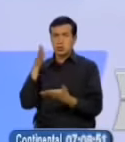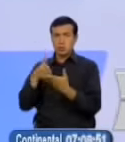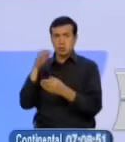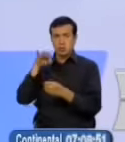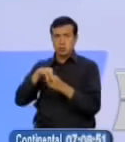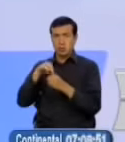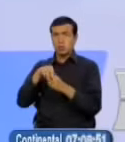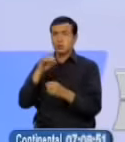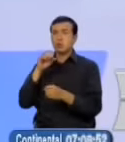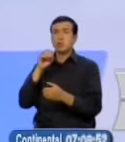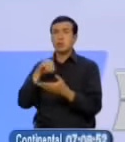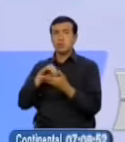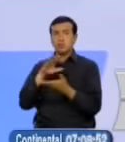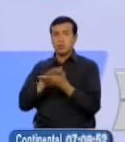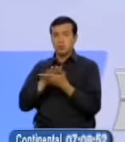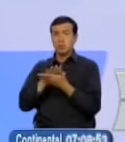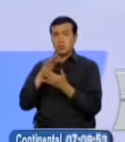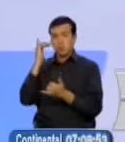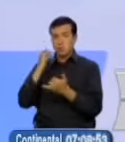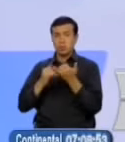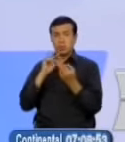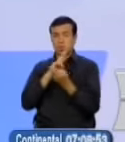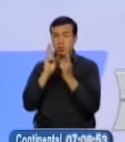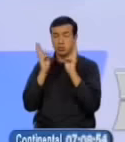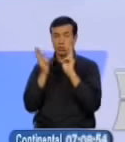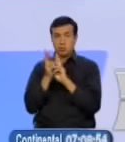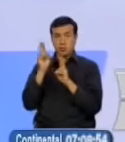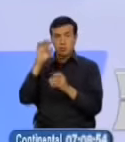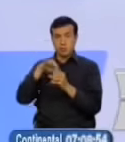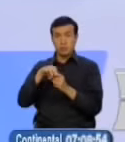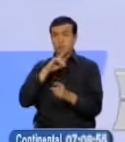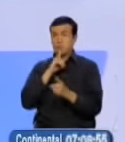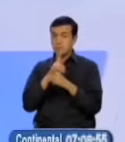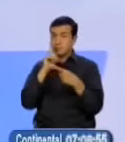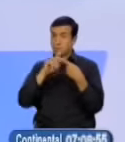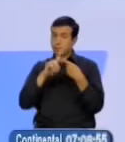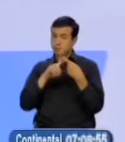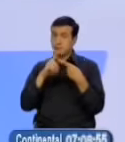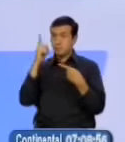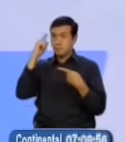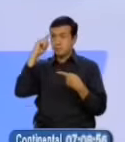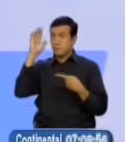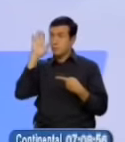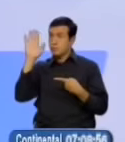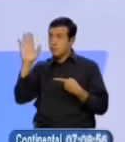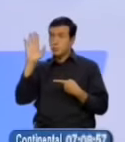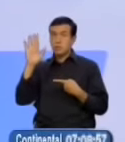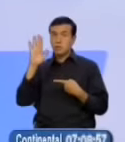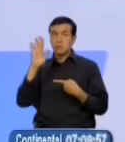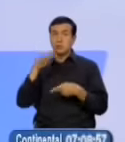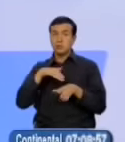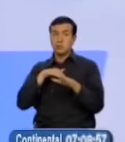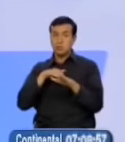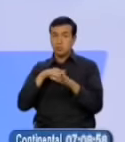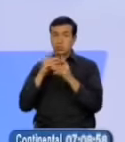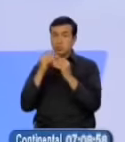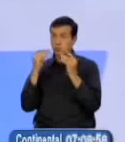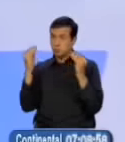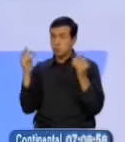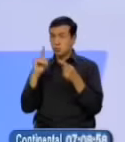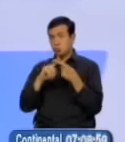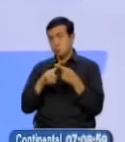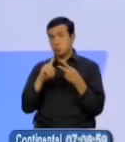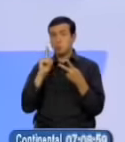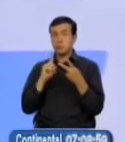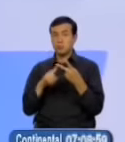fue introducida en un veto en la última reforma electoral. Entonces, por un lado, efectivamente, el gobierno ha tenido un respaldo muy importante, pero por